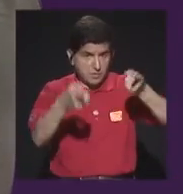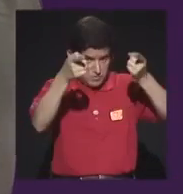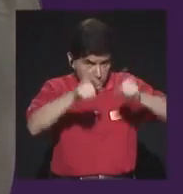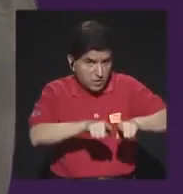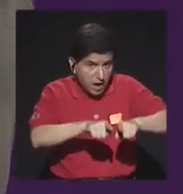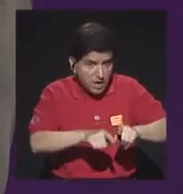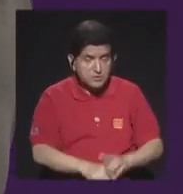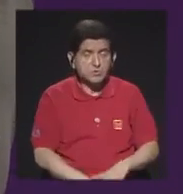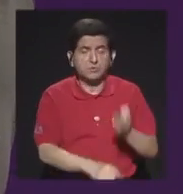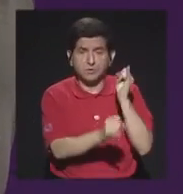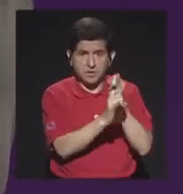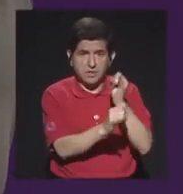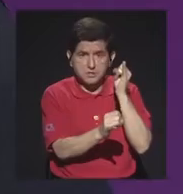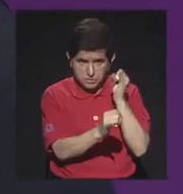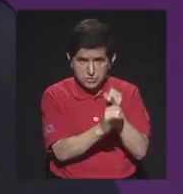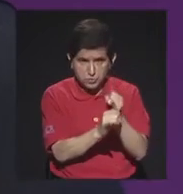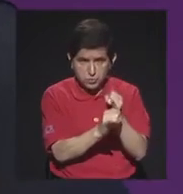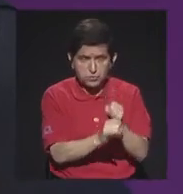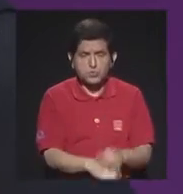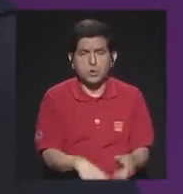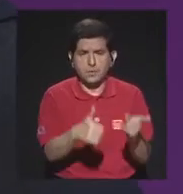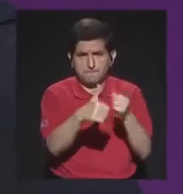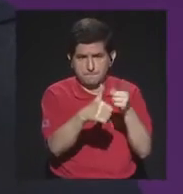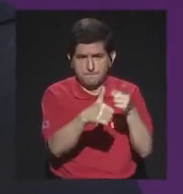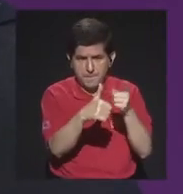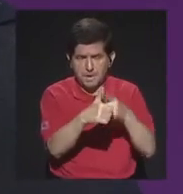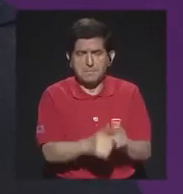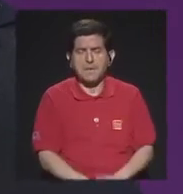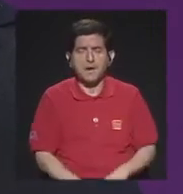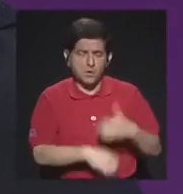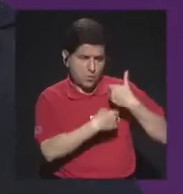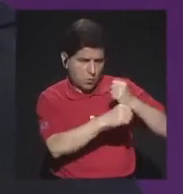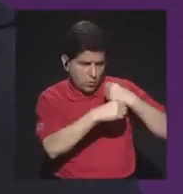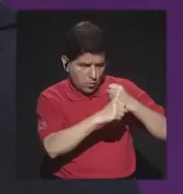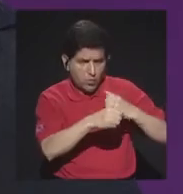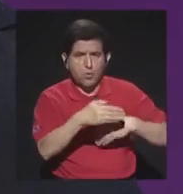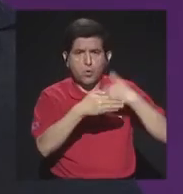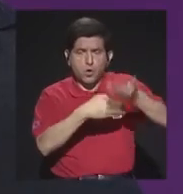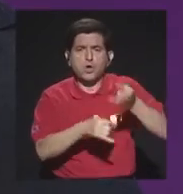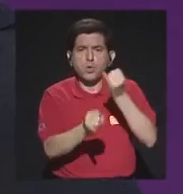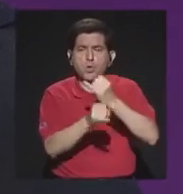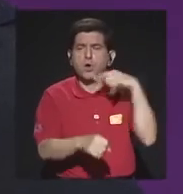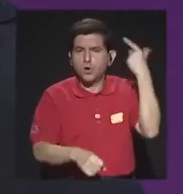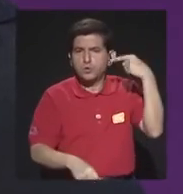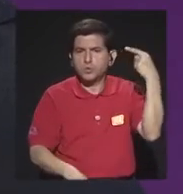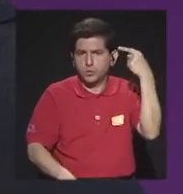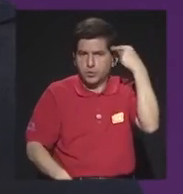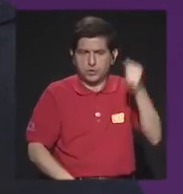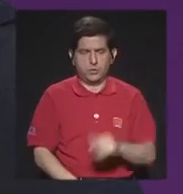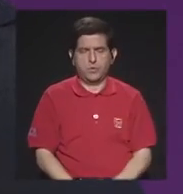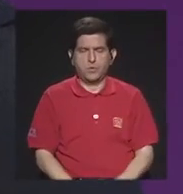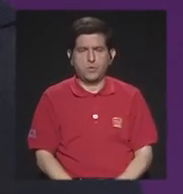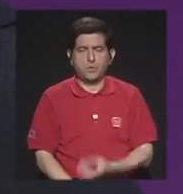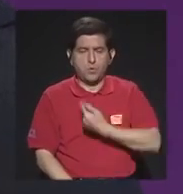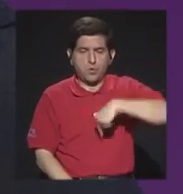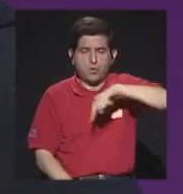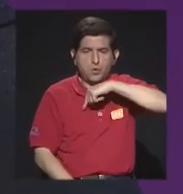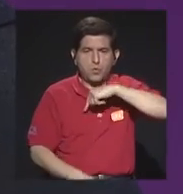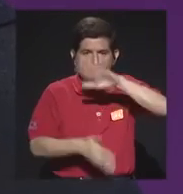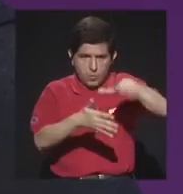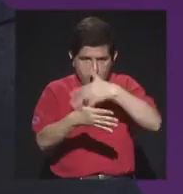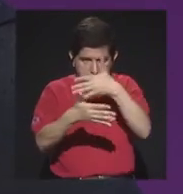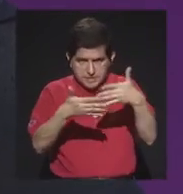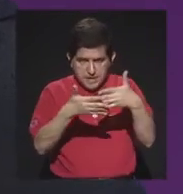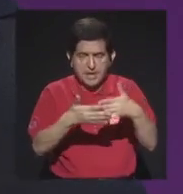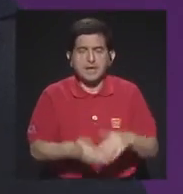es ante las instituciones, primero ante el gobierno local y después ante las instituciones del Estado. Aunque nuestras agendas son locales, tienen